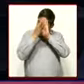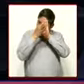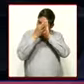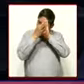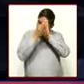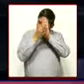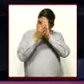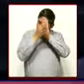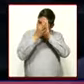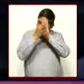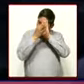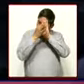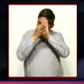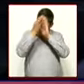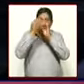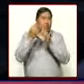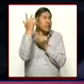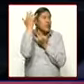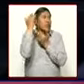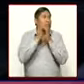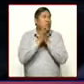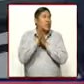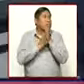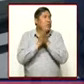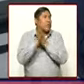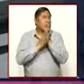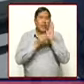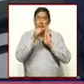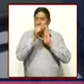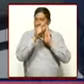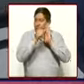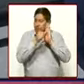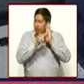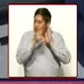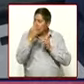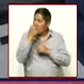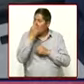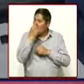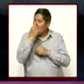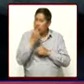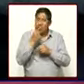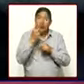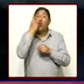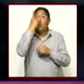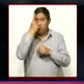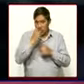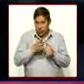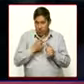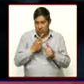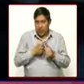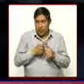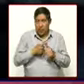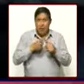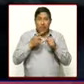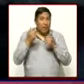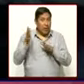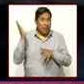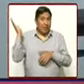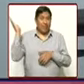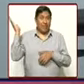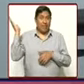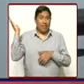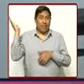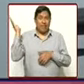La tan esperada cirugía que don Román estaba augurando ya se